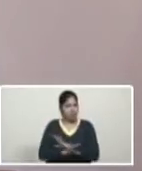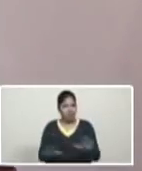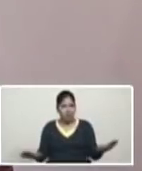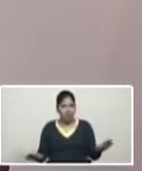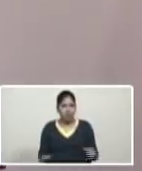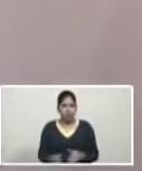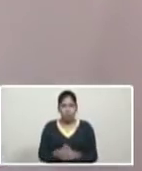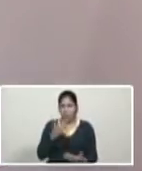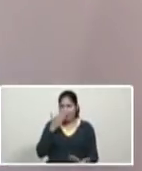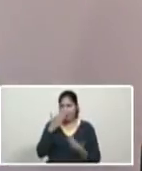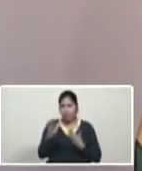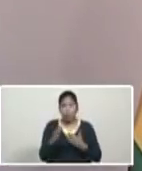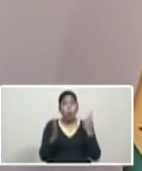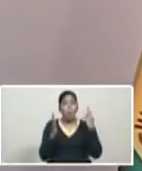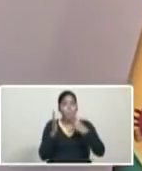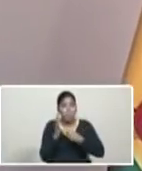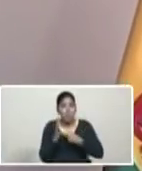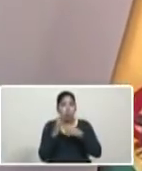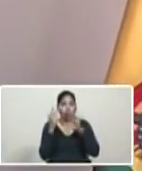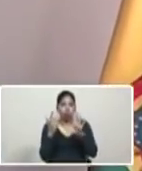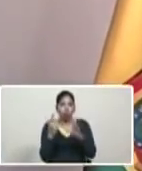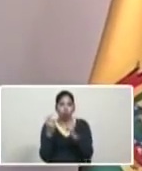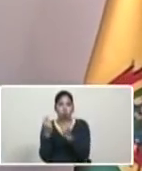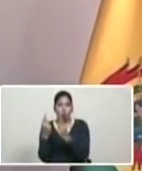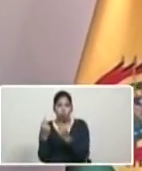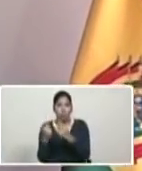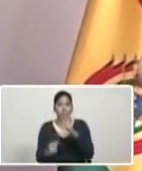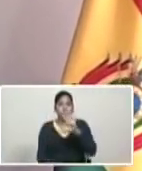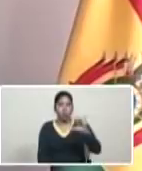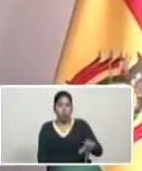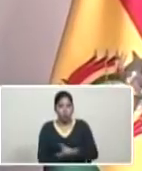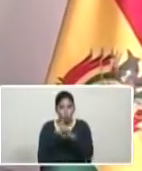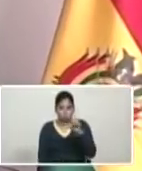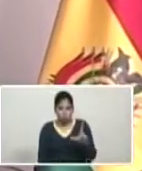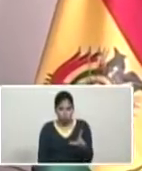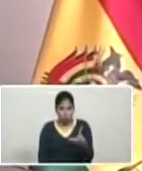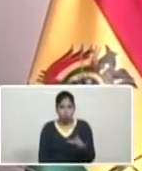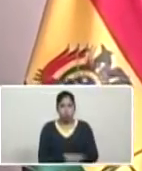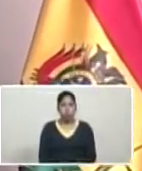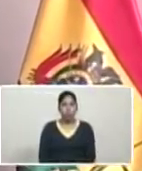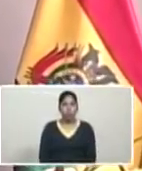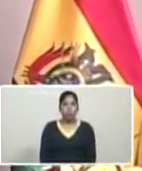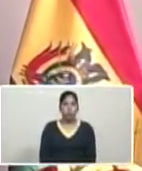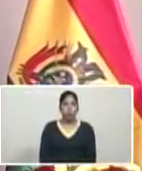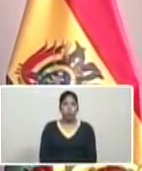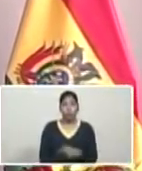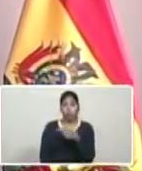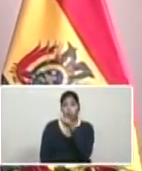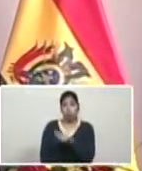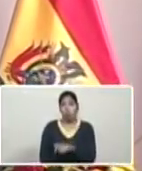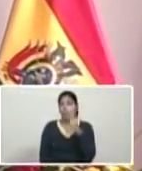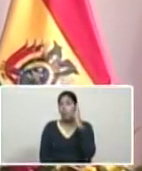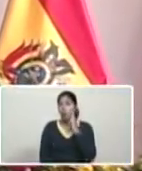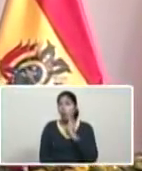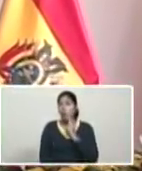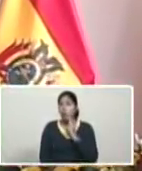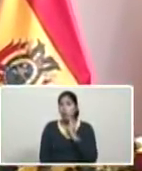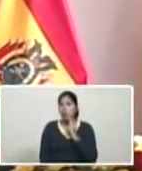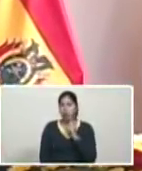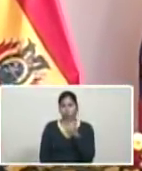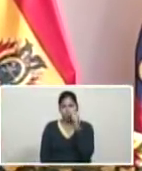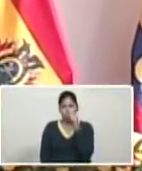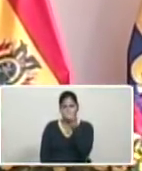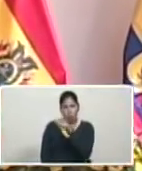para siempre. 1811, 5 de julio. Y Bolívar, hombre